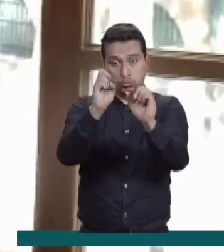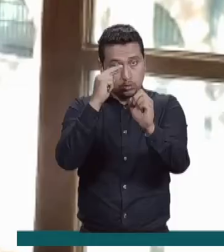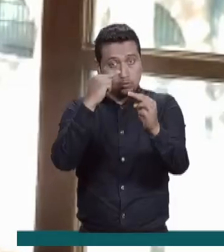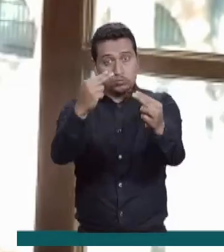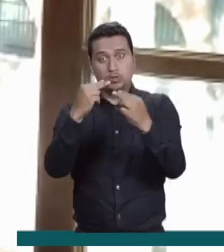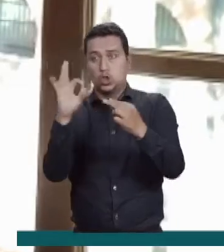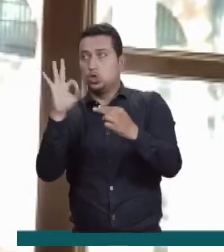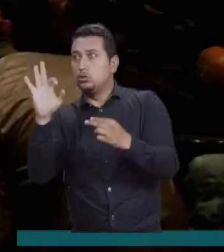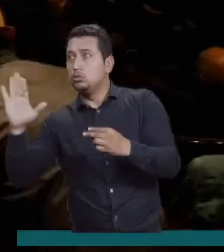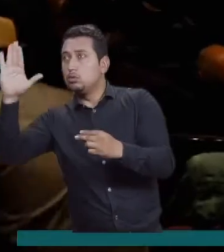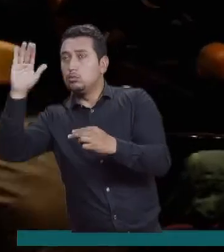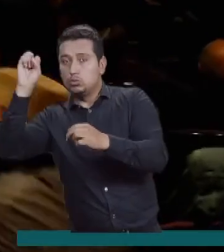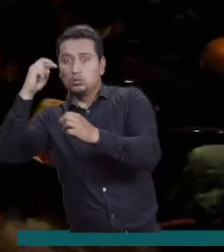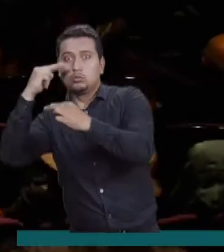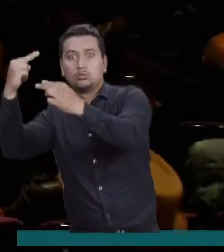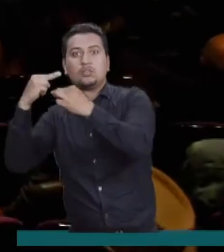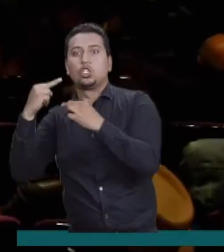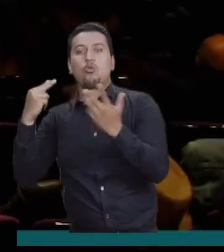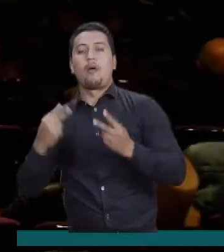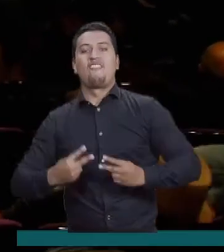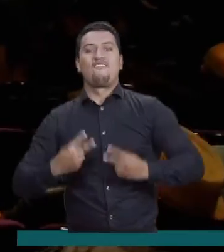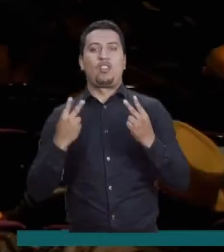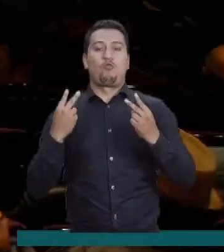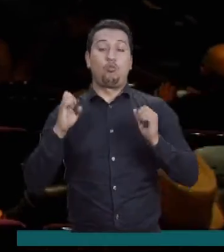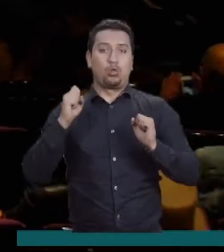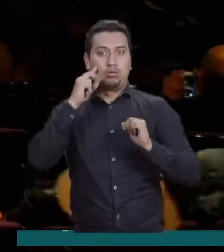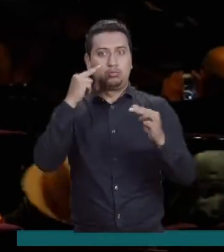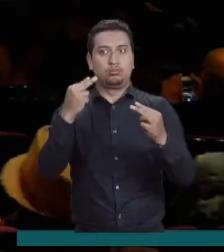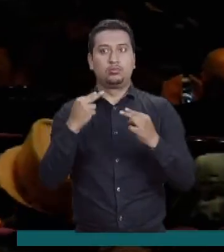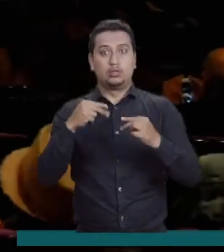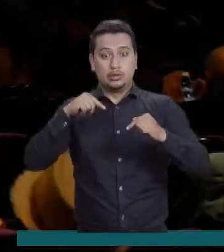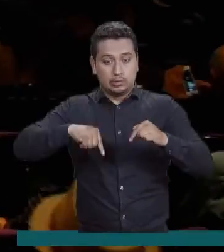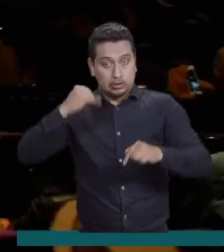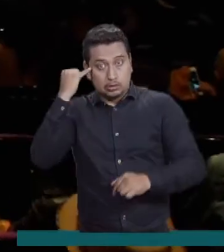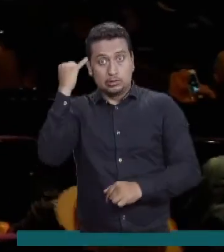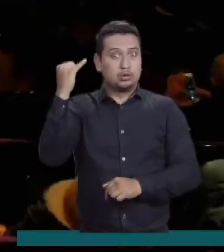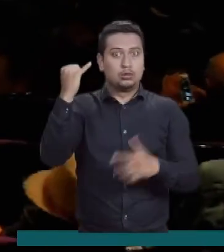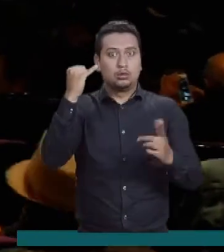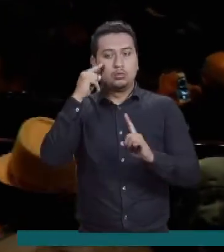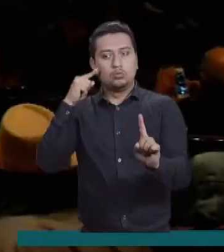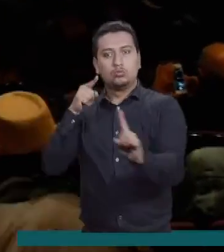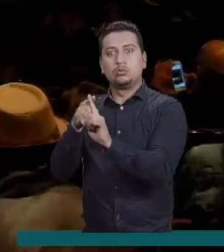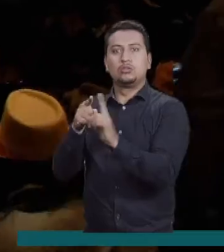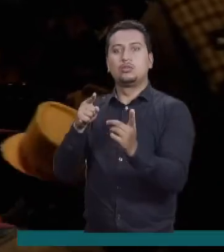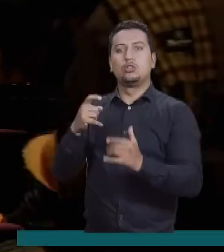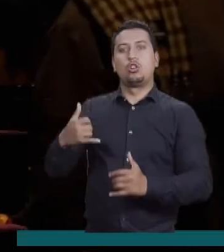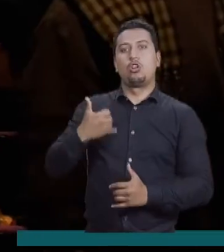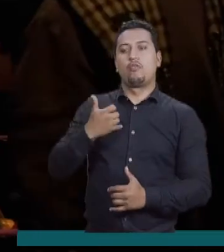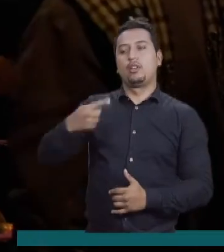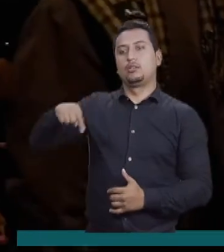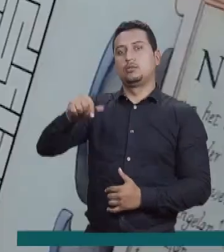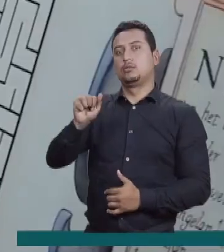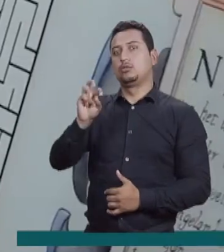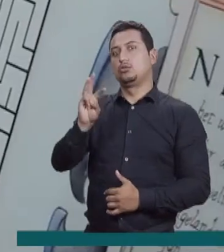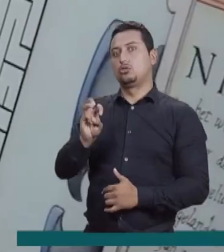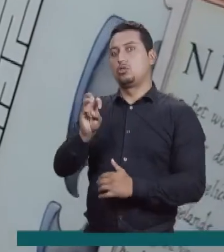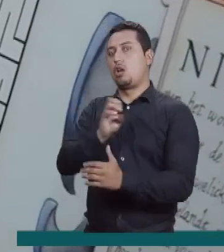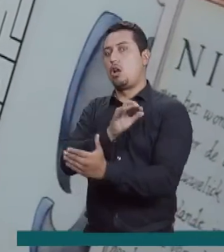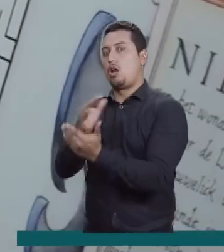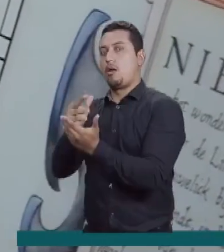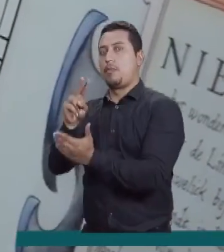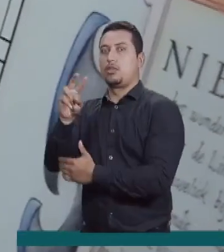regiones vía streaming. Esta es una iniciativa dirigida a jóvenes entre 18 y 28 años,